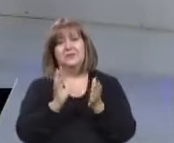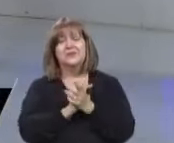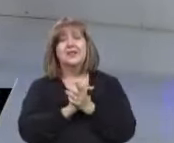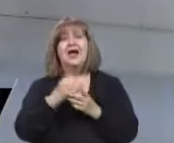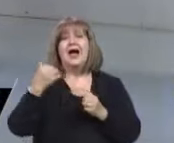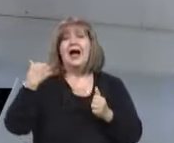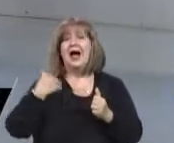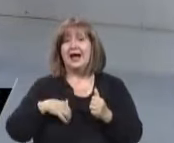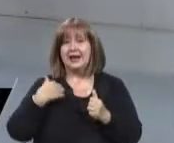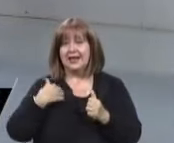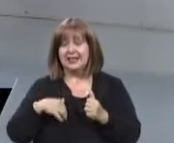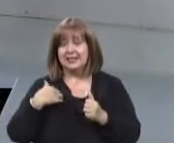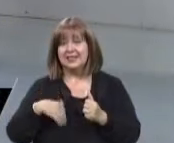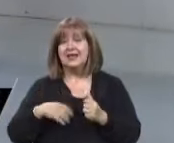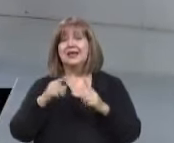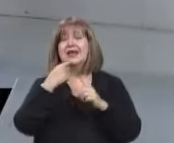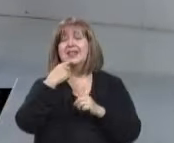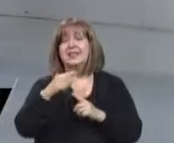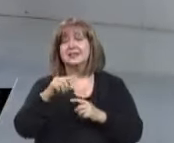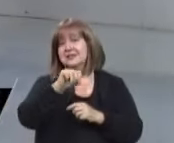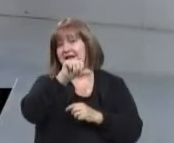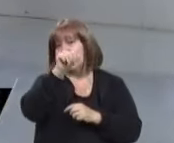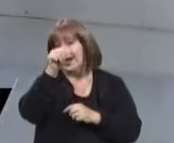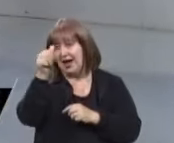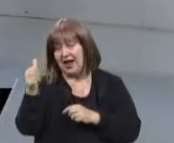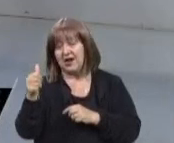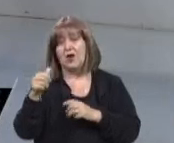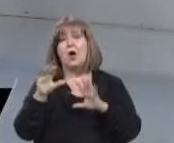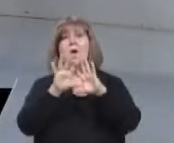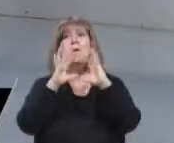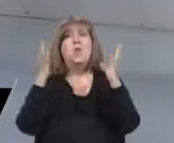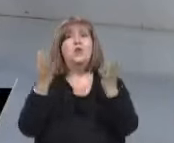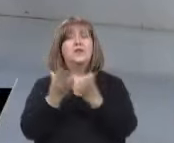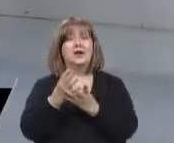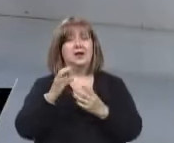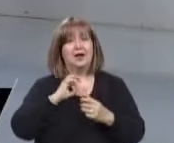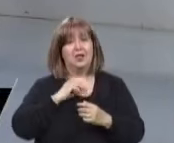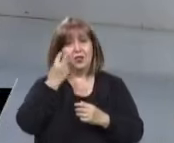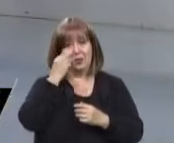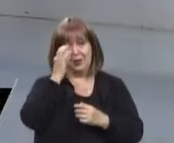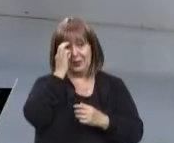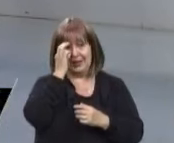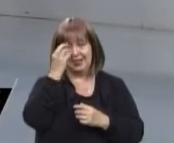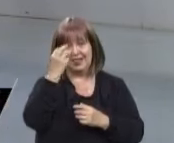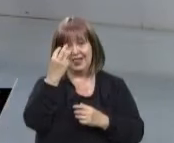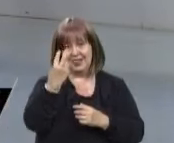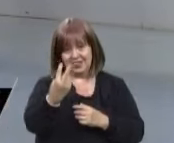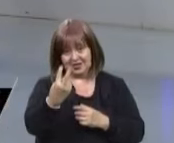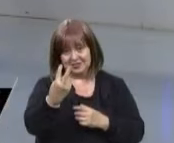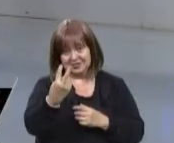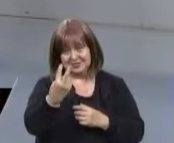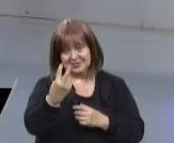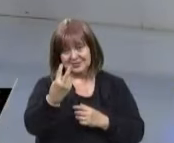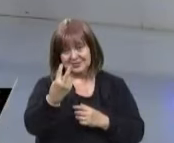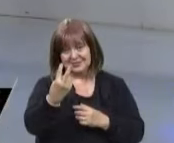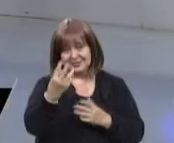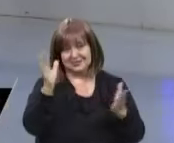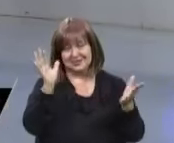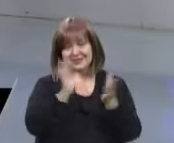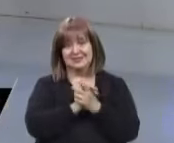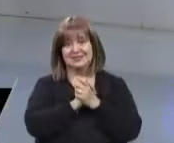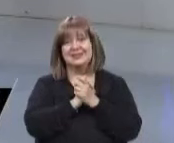la Argentina va a ser la ganadora de este Mundial 2022. De acuerdo a... Más mufa que esta supercomputadora. Anulo mufa por